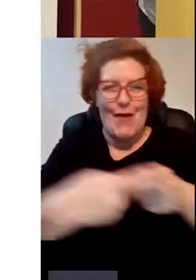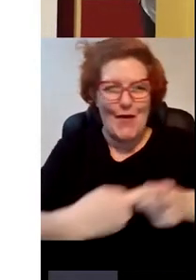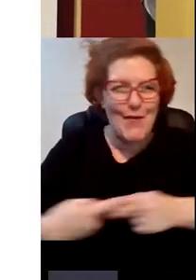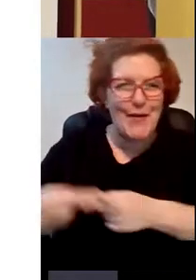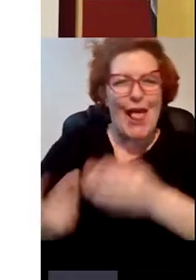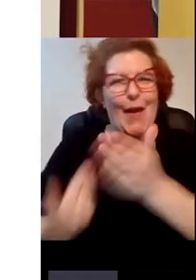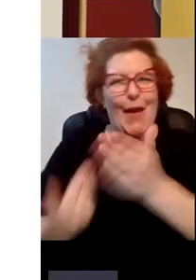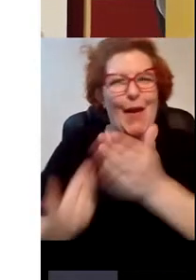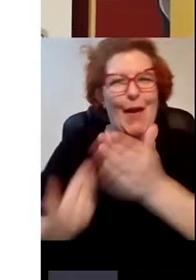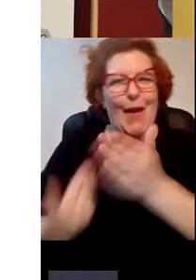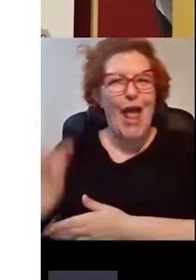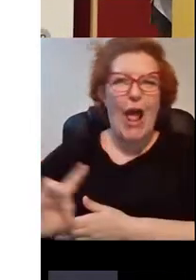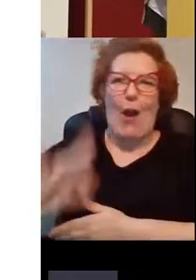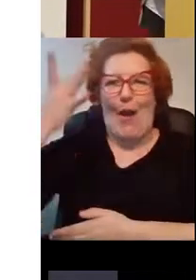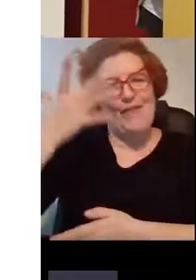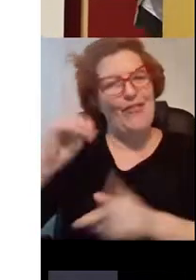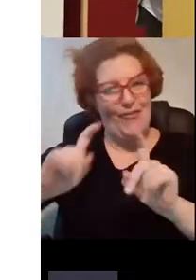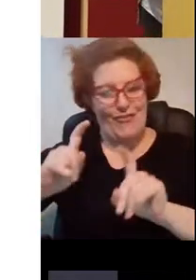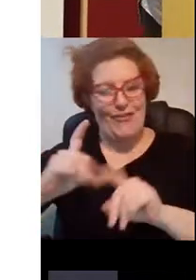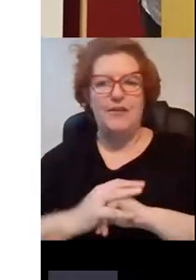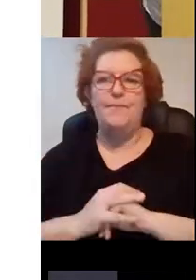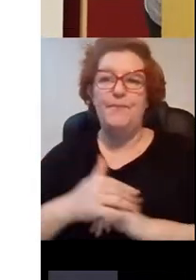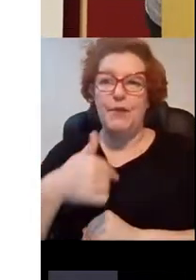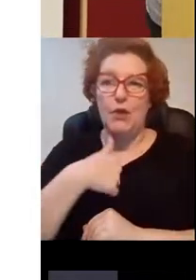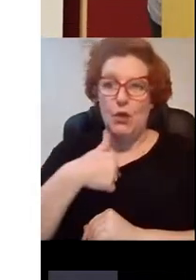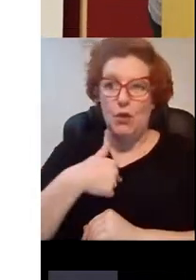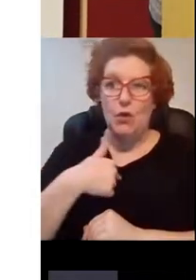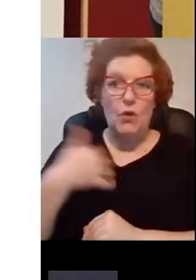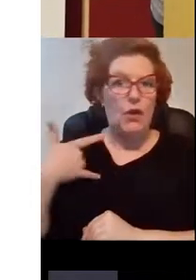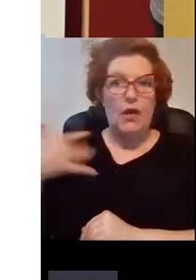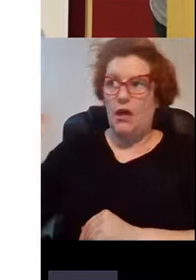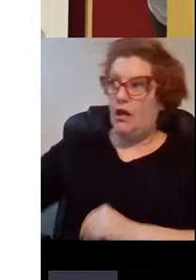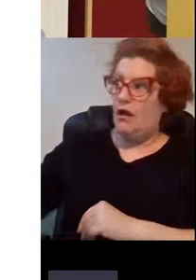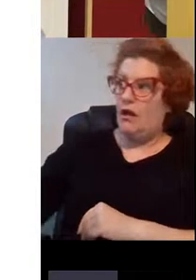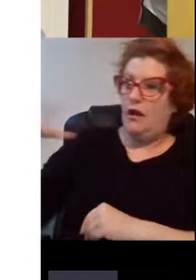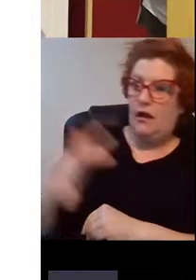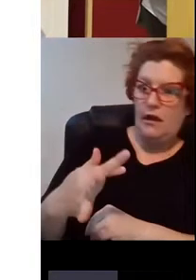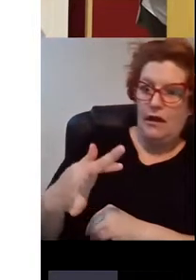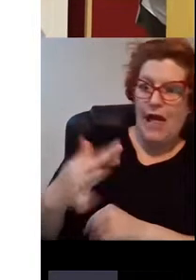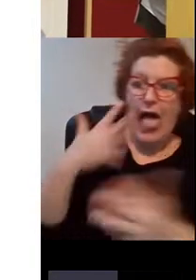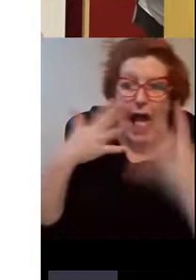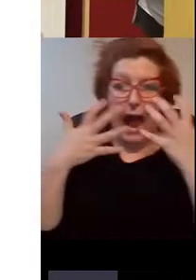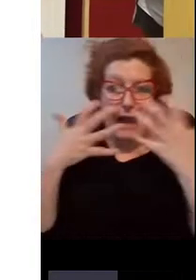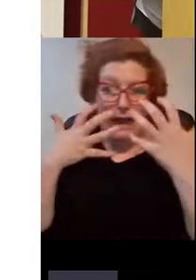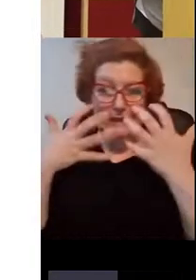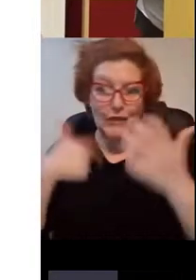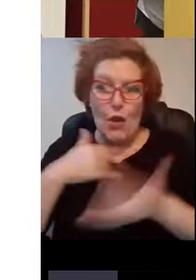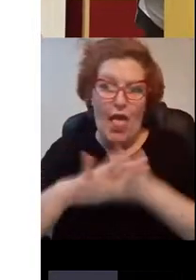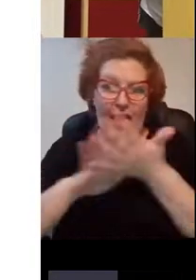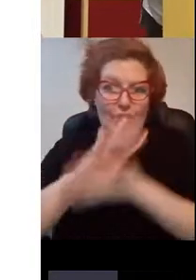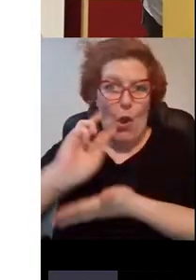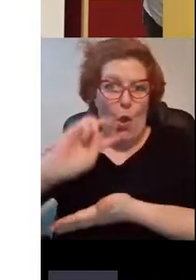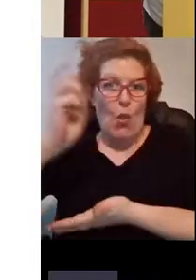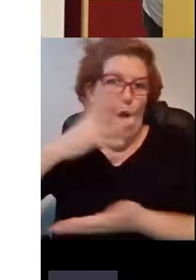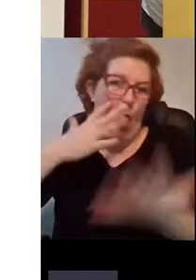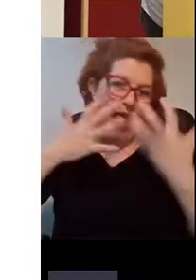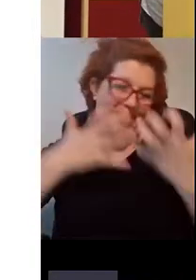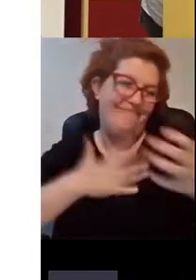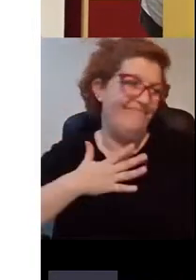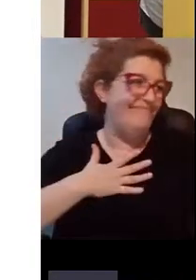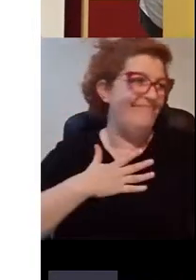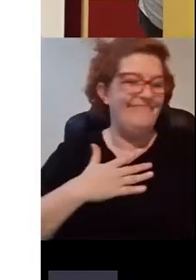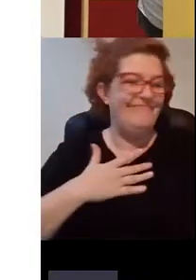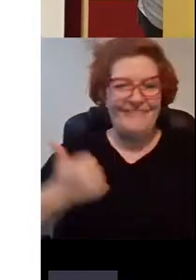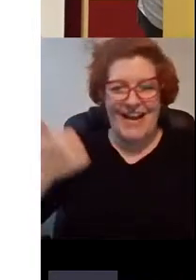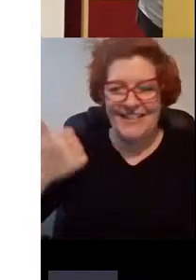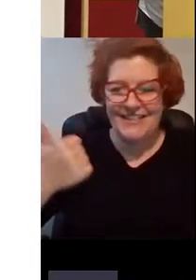jornadas de innovación docente. Yo, después de tantos artistas, voy a hablar de otro tipo de arte, que es el